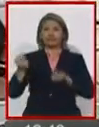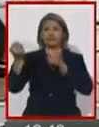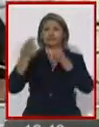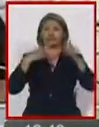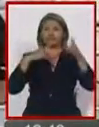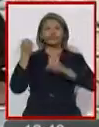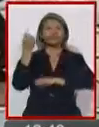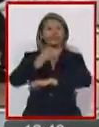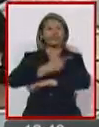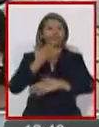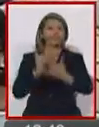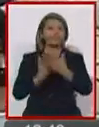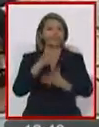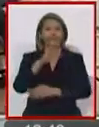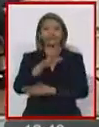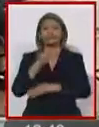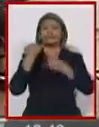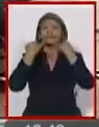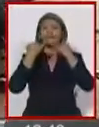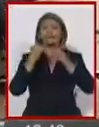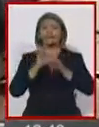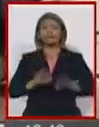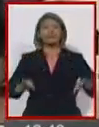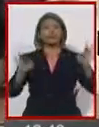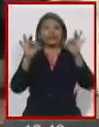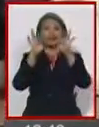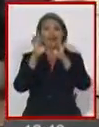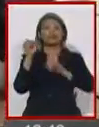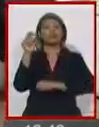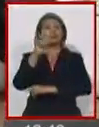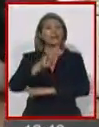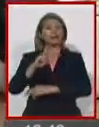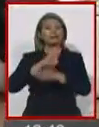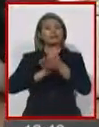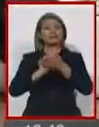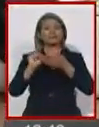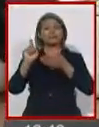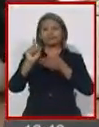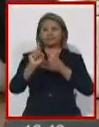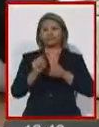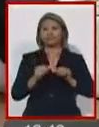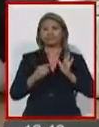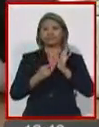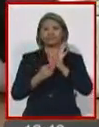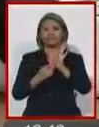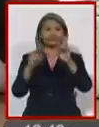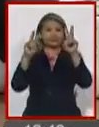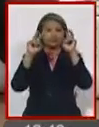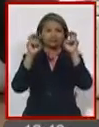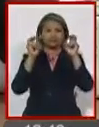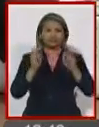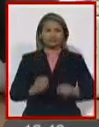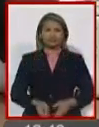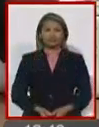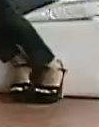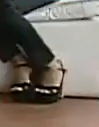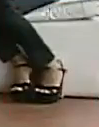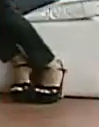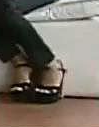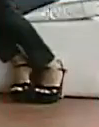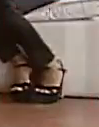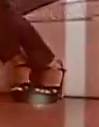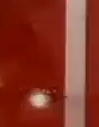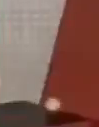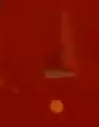Bienvenidos a Noticieros al Día, muy buenas tardes. La información es importante en este viernes, llegando al fin de semana. A continuación le presentamos los titulares.